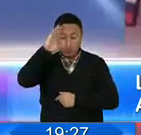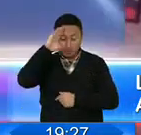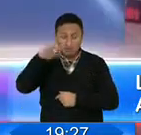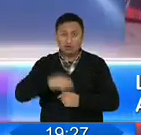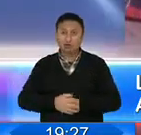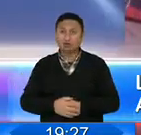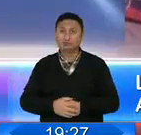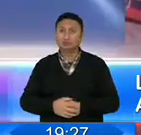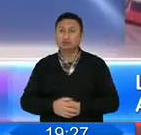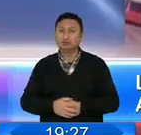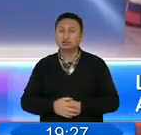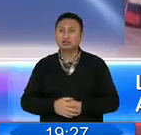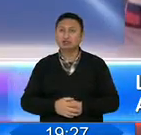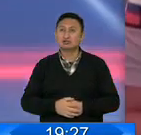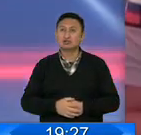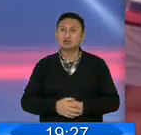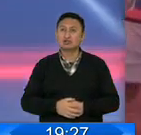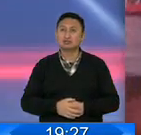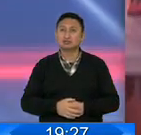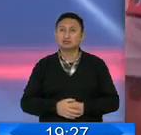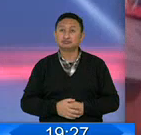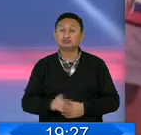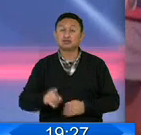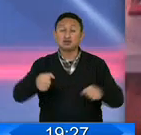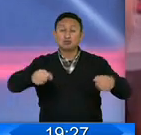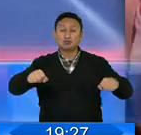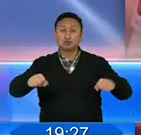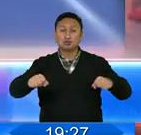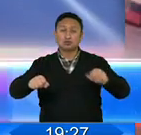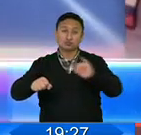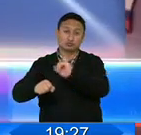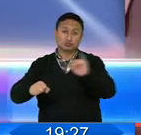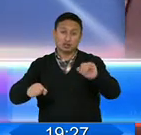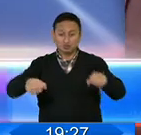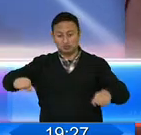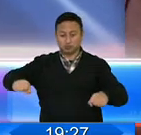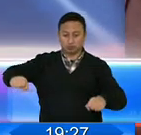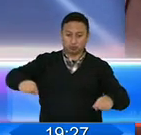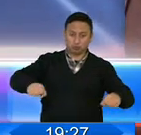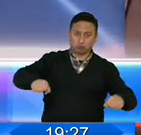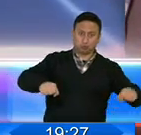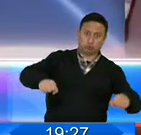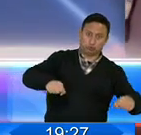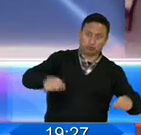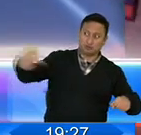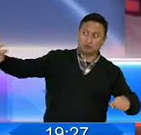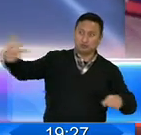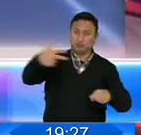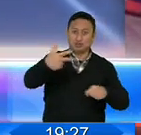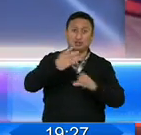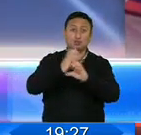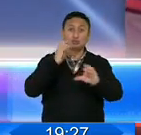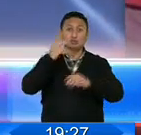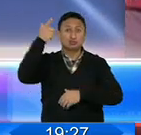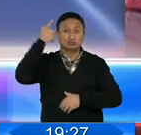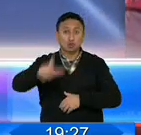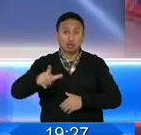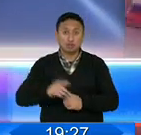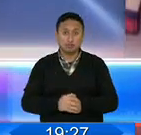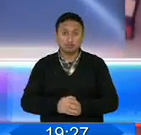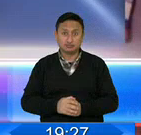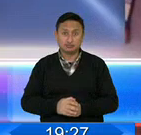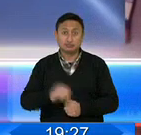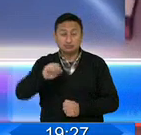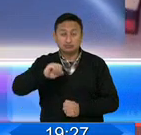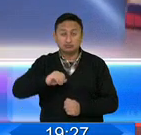La motocicleta se sale hacia el carril de la cooperativa Loja, tomando en consideración